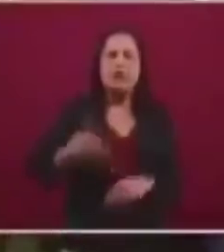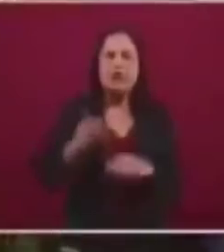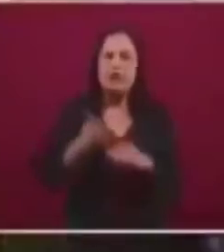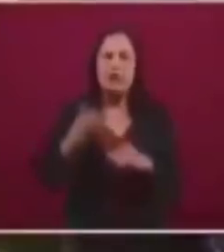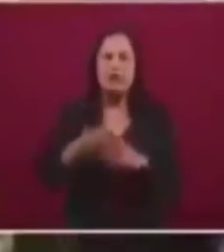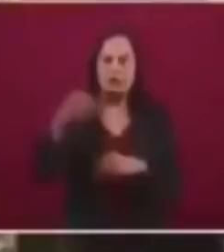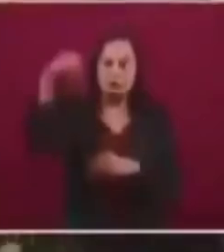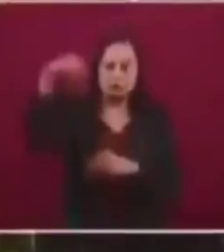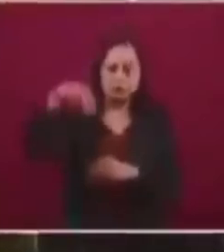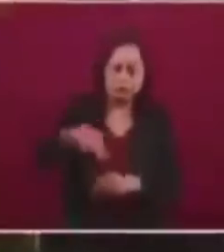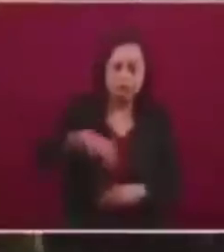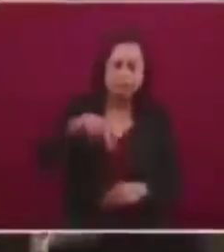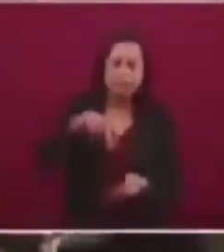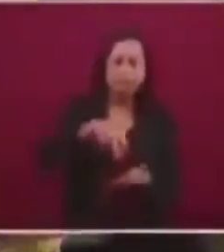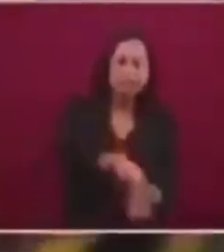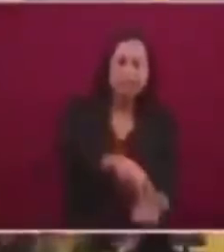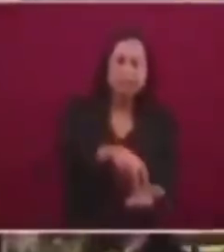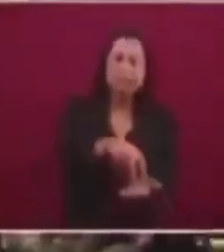tácticamente en poblados.